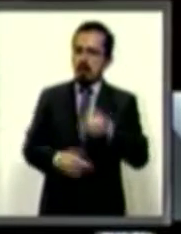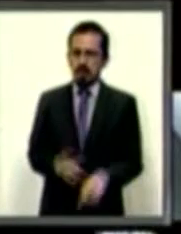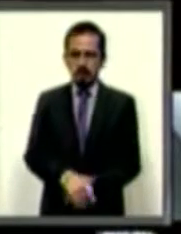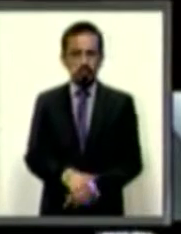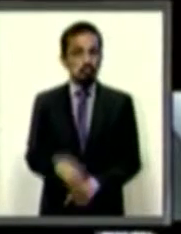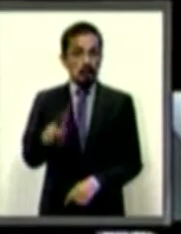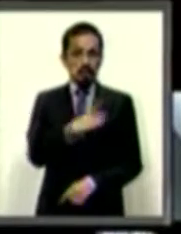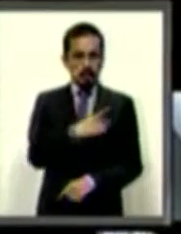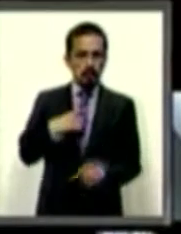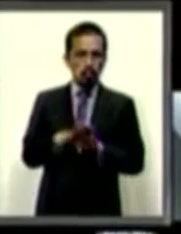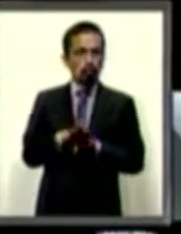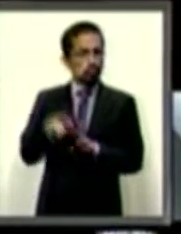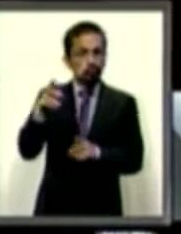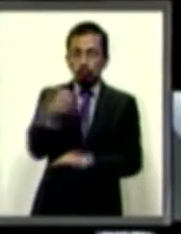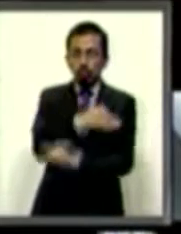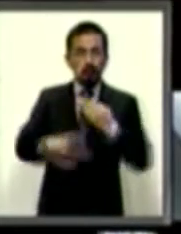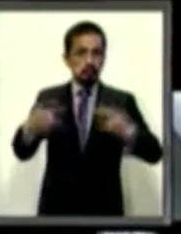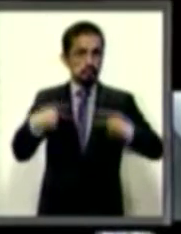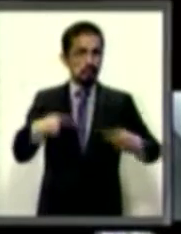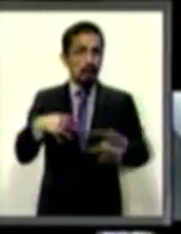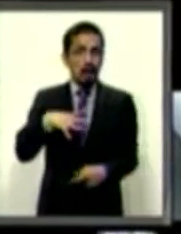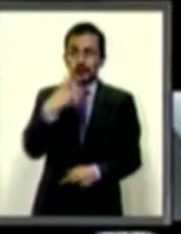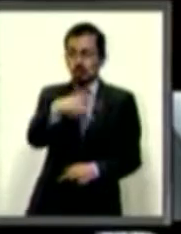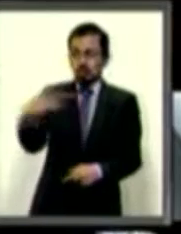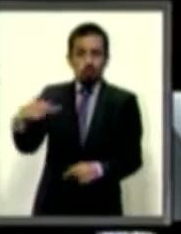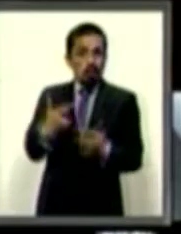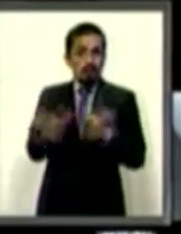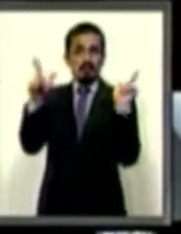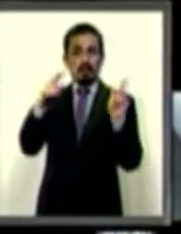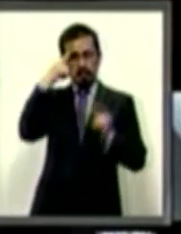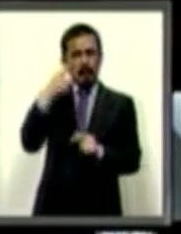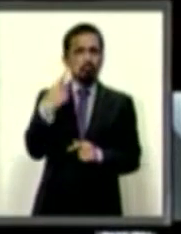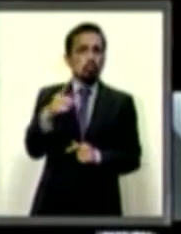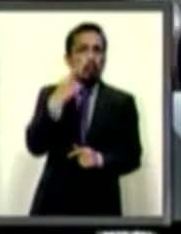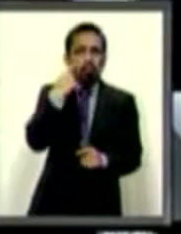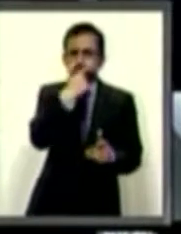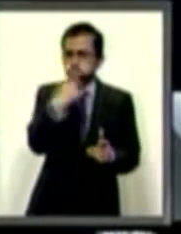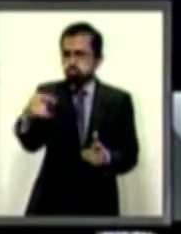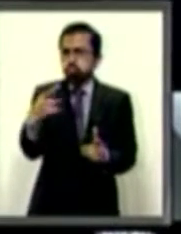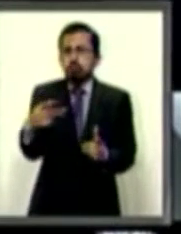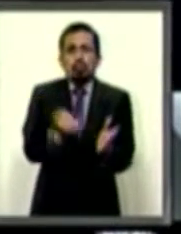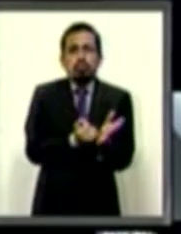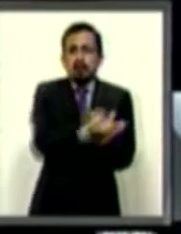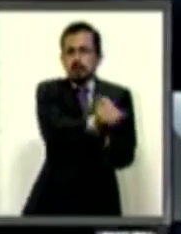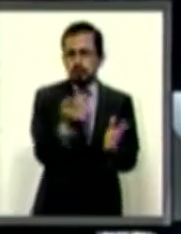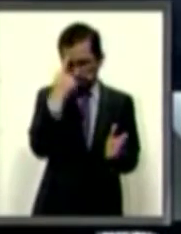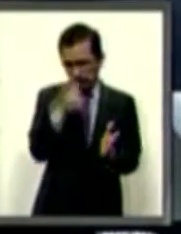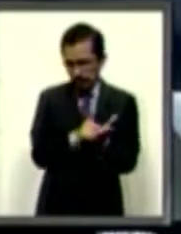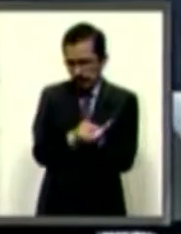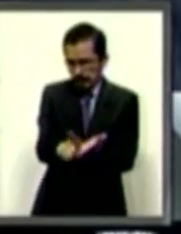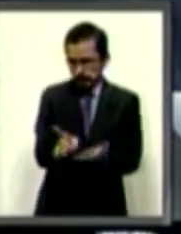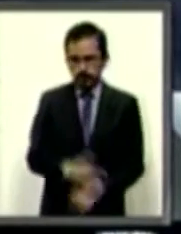libertad de todas las personas a decidir y ejercer en igualdad de condiciones todos sus derechos. En